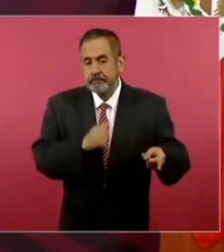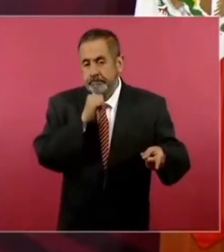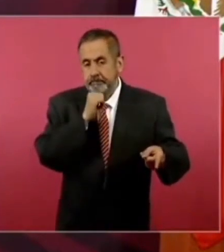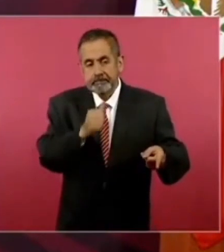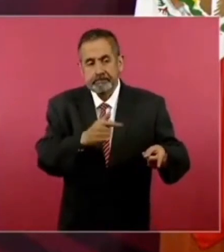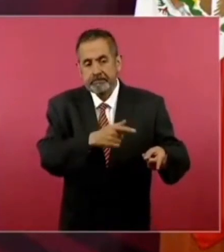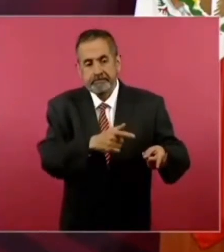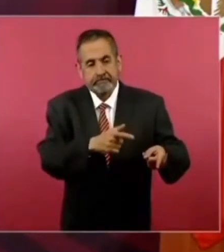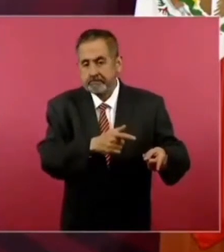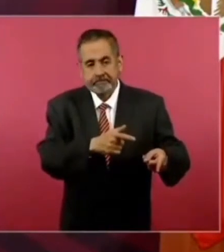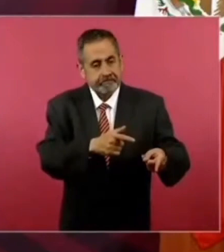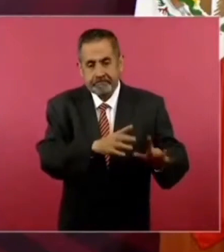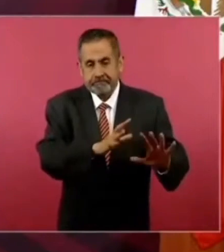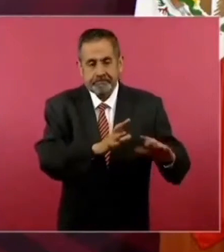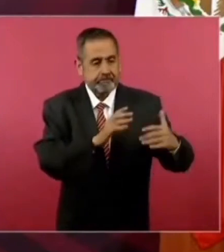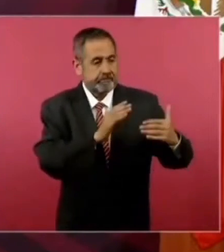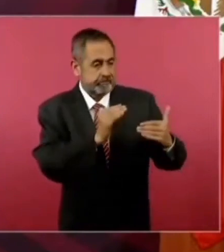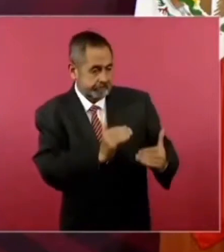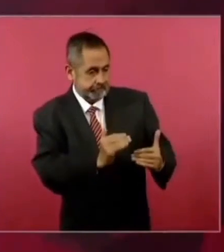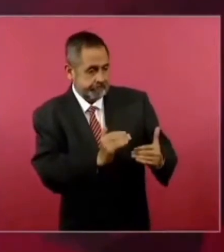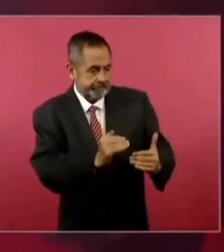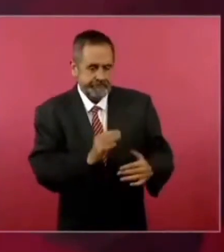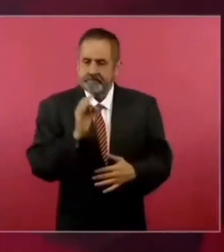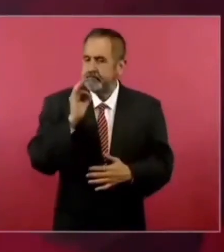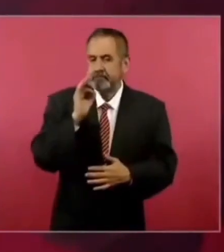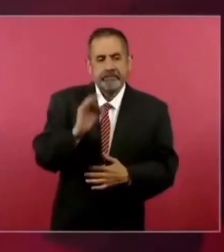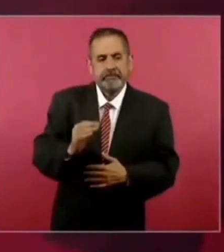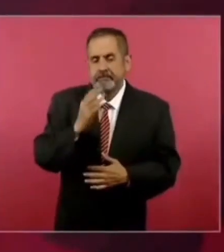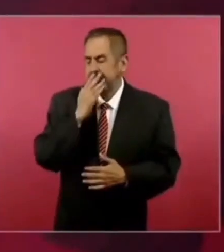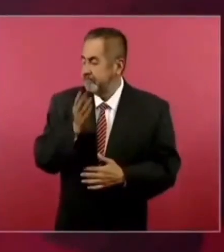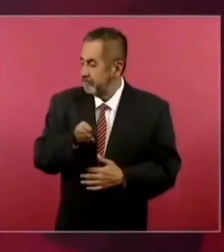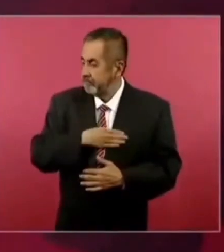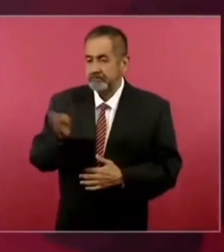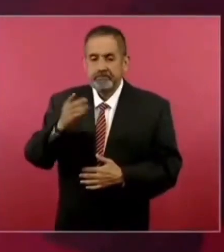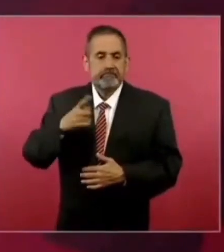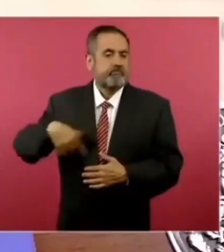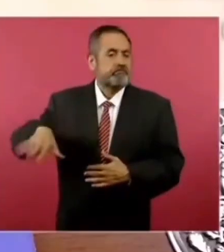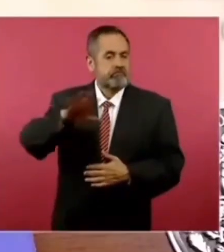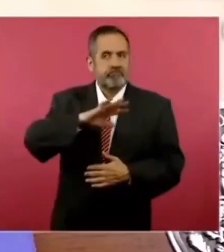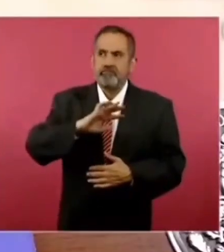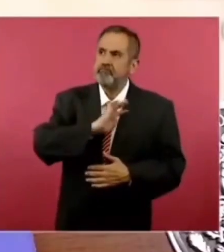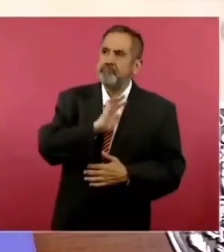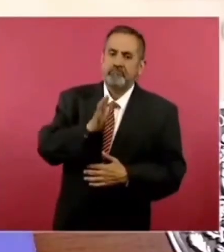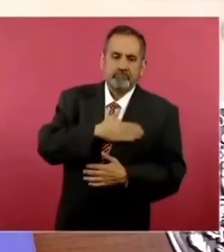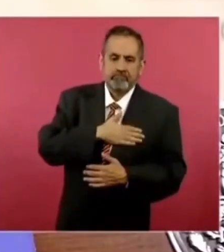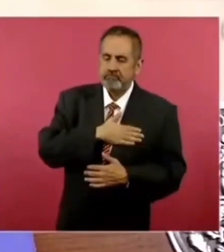No avanzaron, y eso es muy bueno para España,